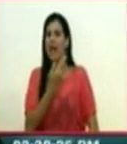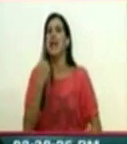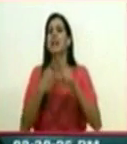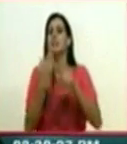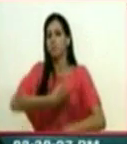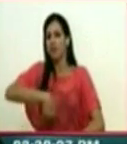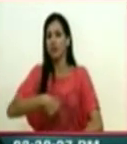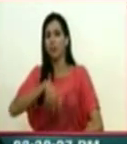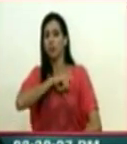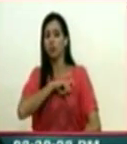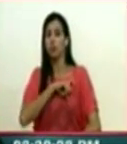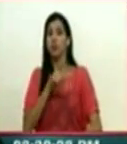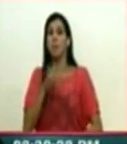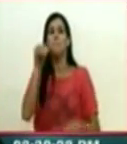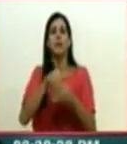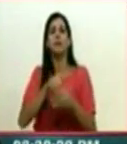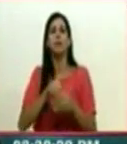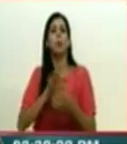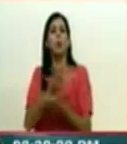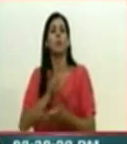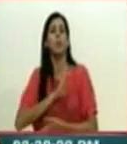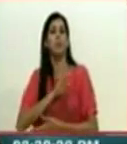González en los asuntos internos de nuestro país.